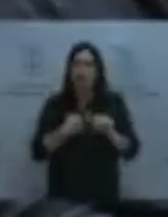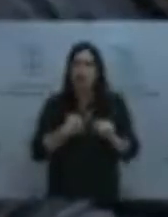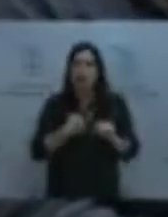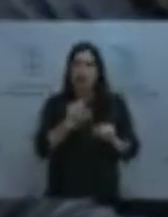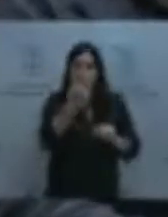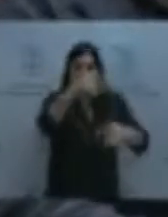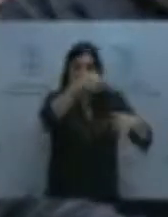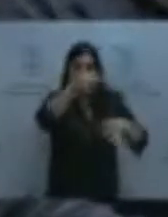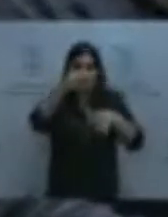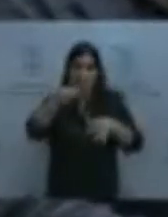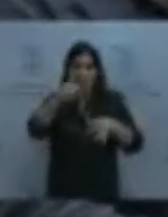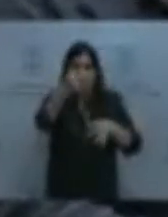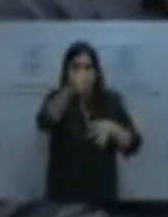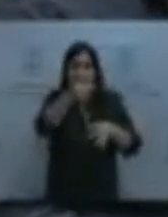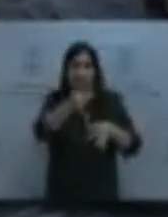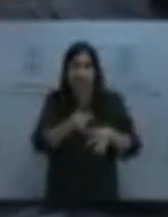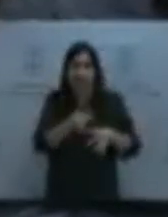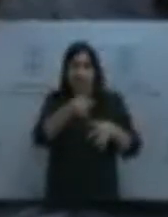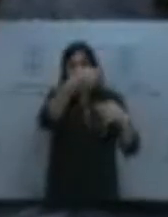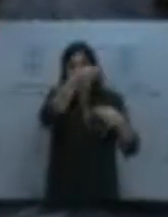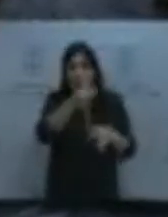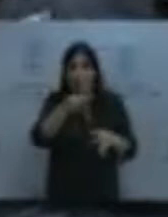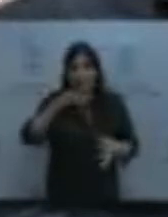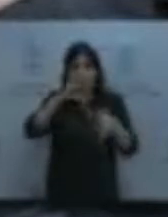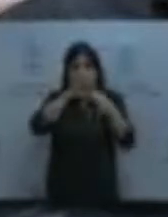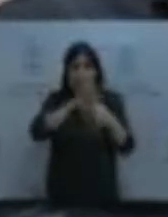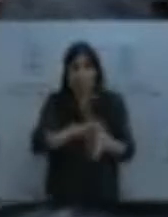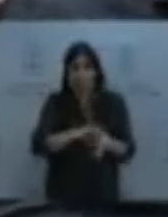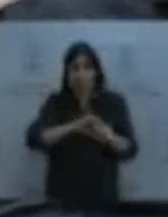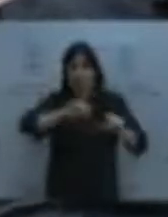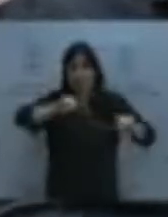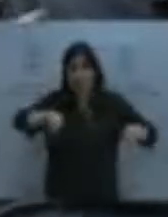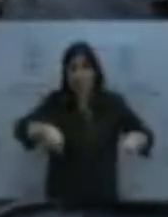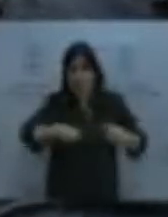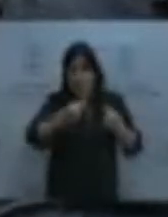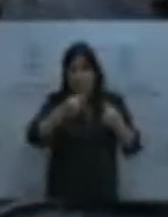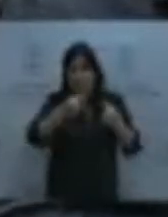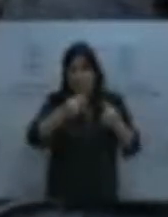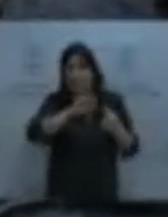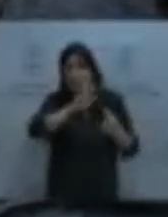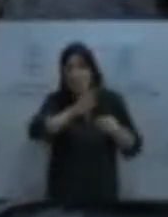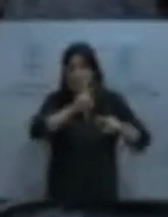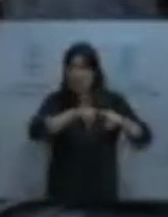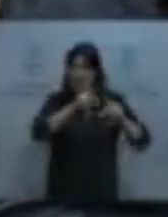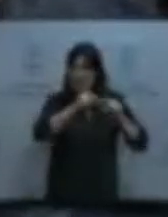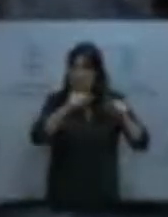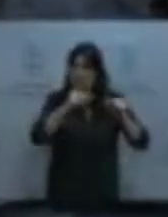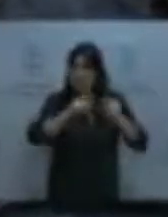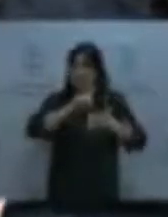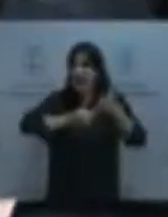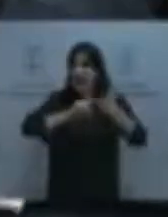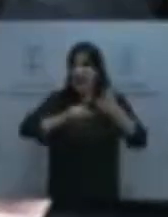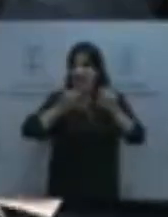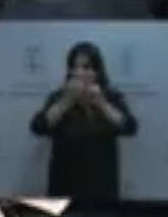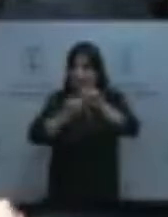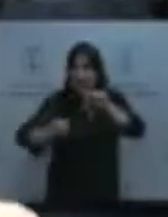correspondientes a un expediente de contratación mediante el que el Principado de Asturias alquilaba fibra oscura de telecable para una conexión muy concreta. Ustedes